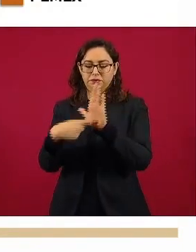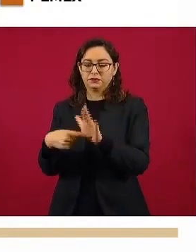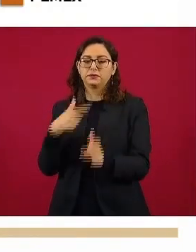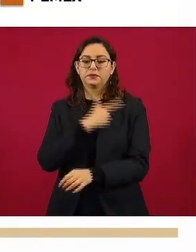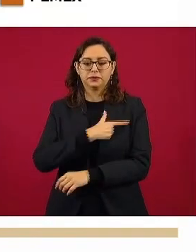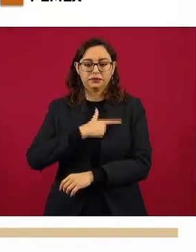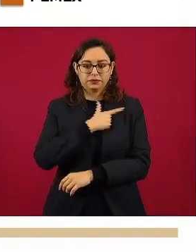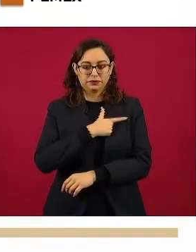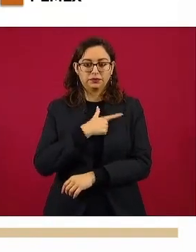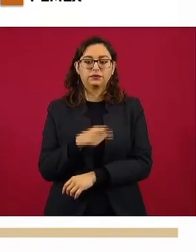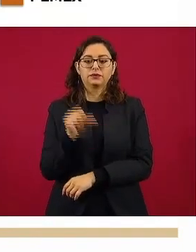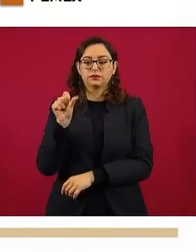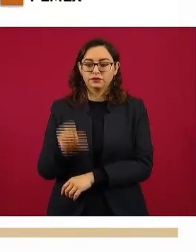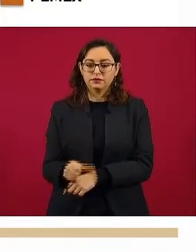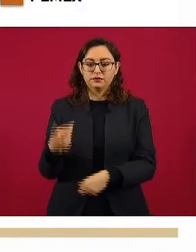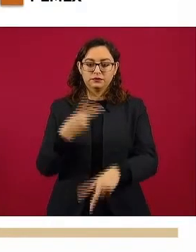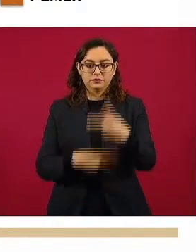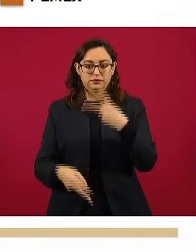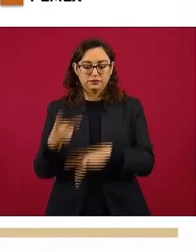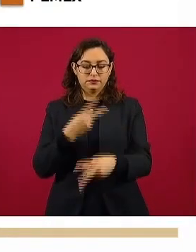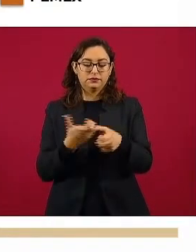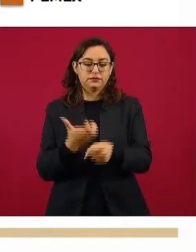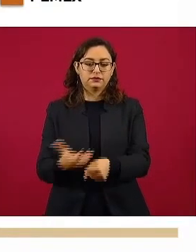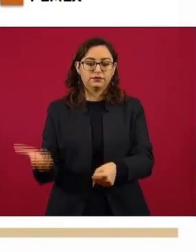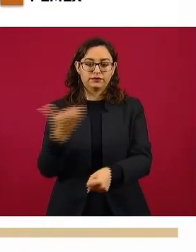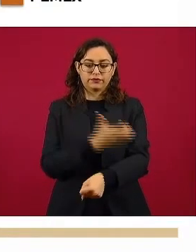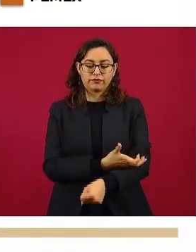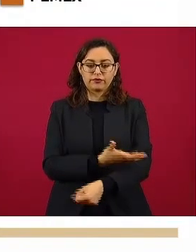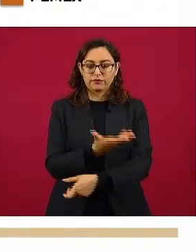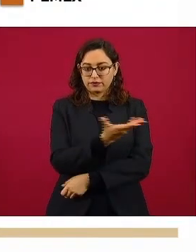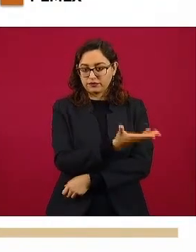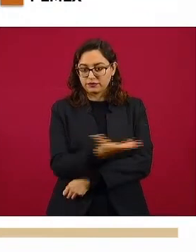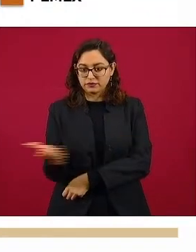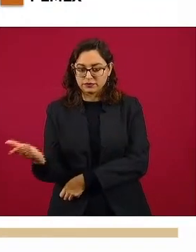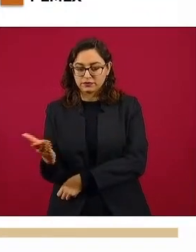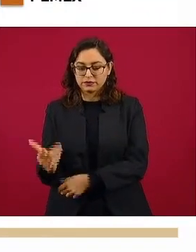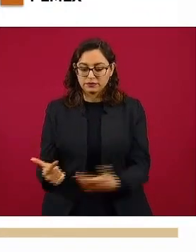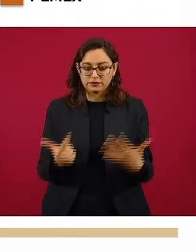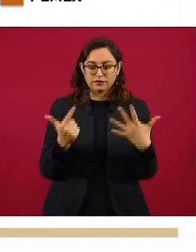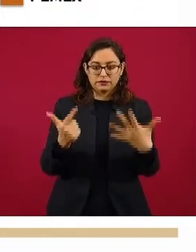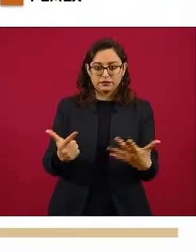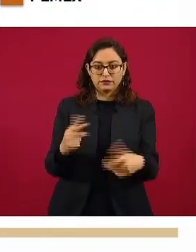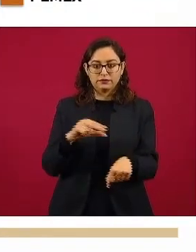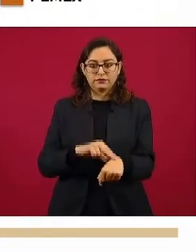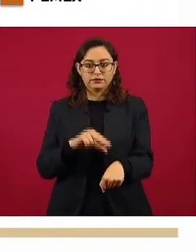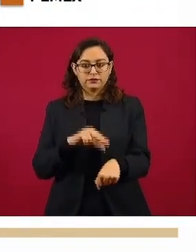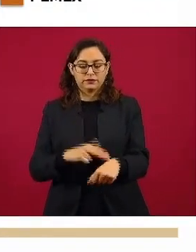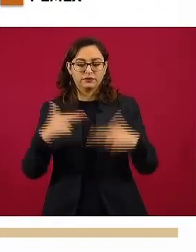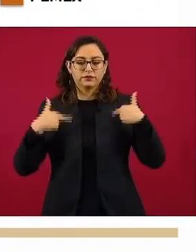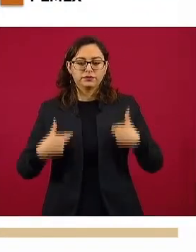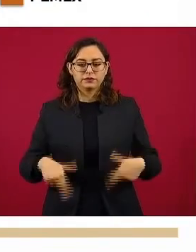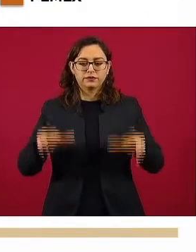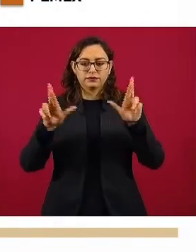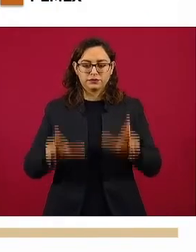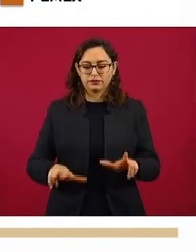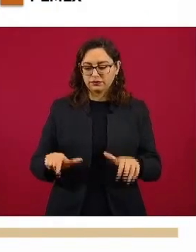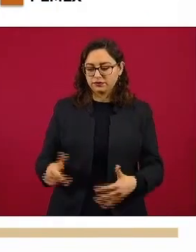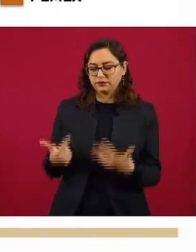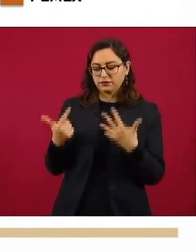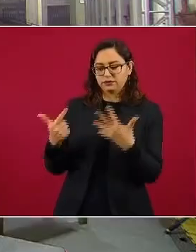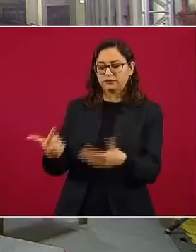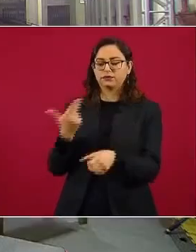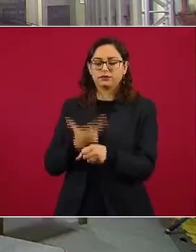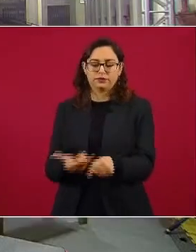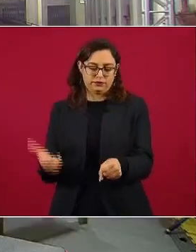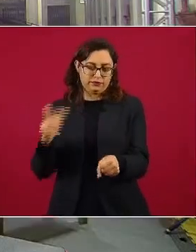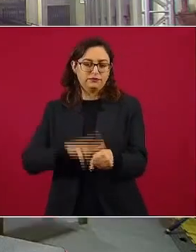hoy estén aquí en este Salón de Tesorería de Palacio Nacional, siete médicos, siete representantes de siete instituciones